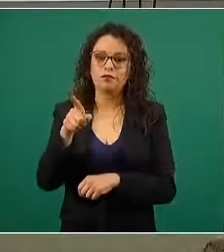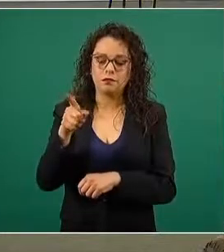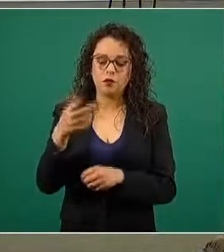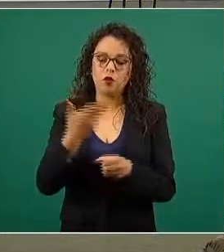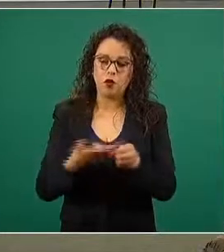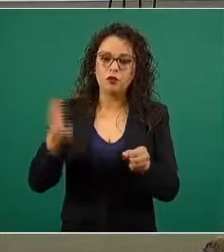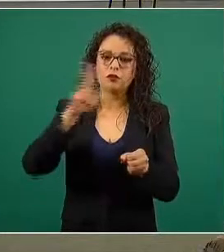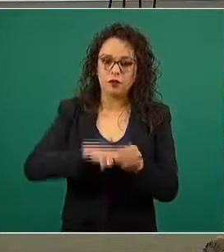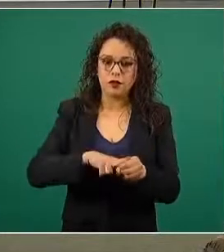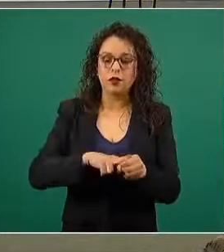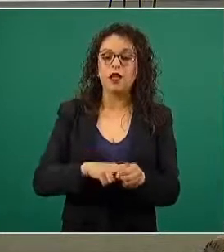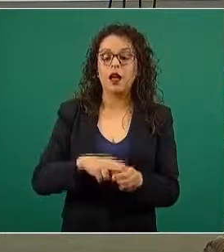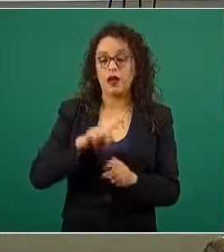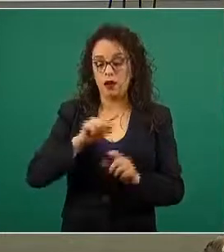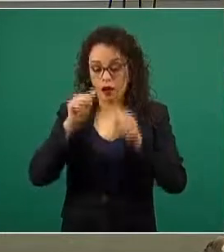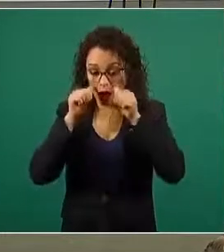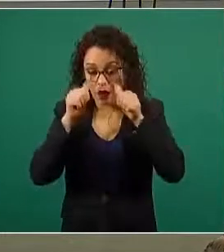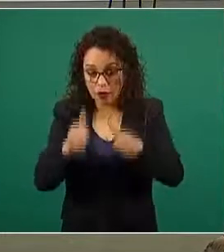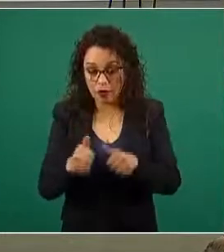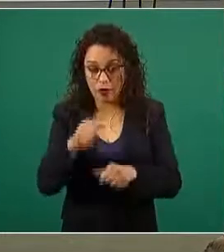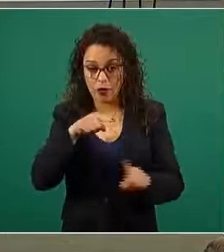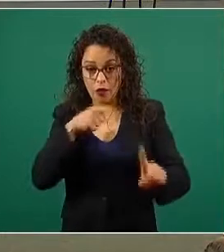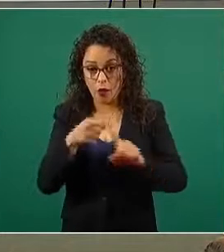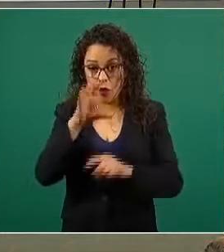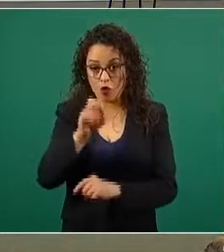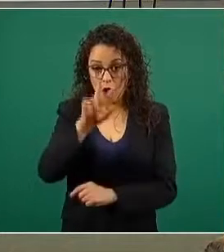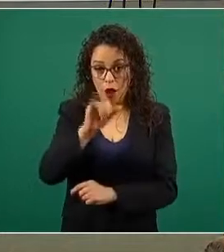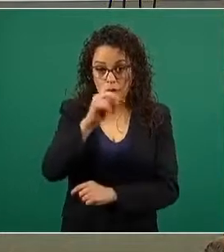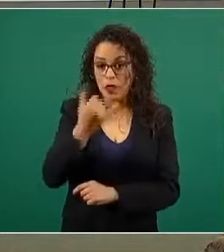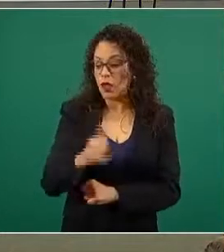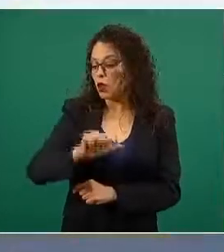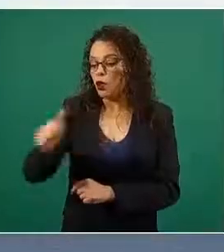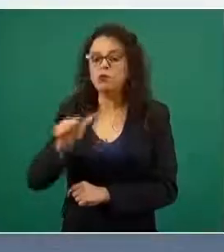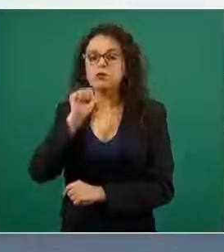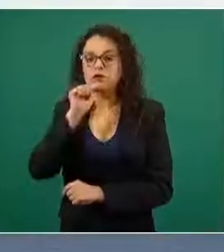COVID. Entonces, todos los estados tendrán esa prioridad.